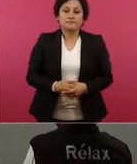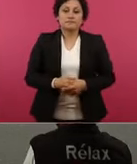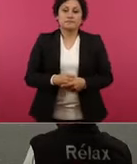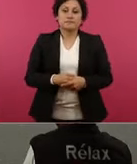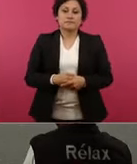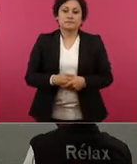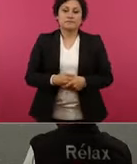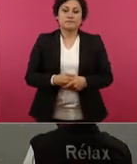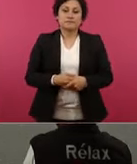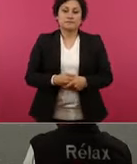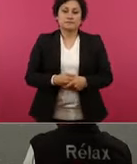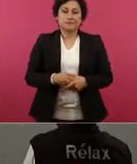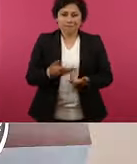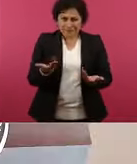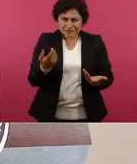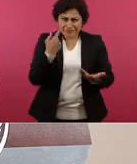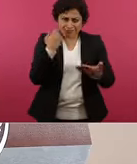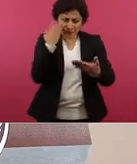Una semana. Se llevó una semana.